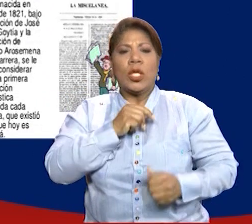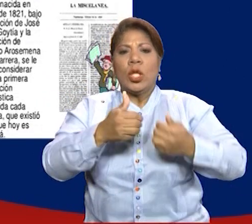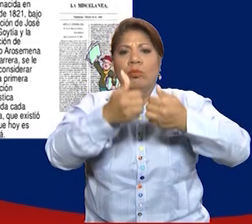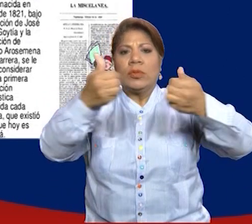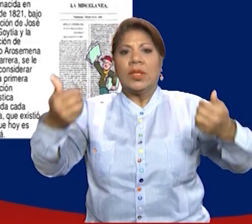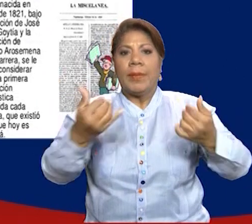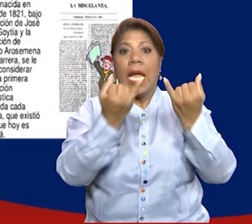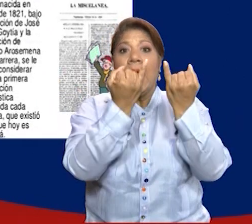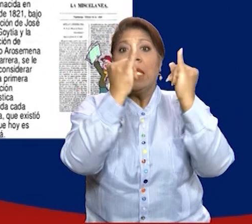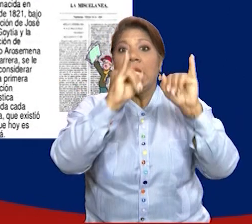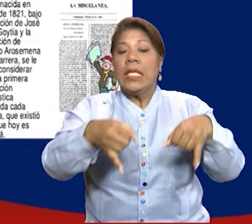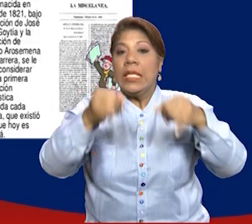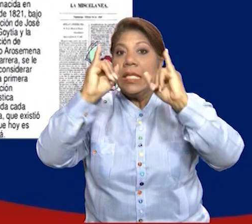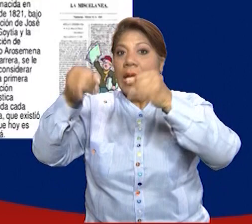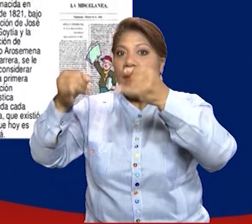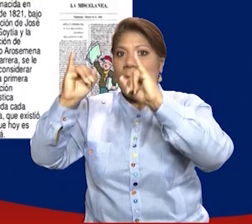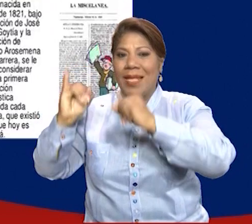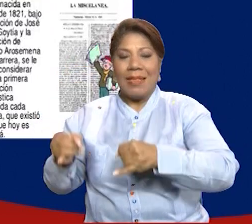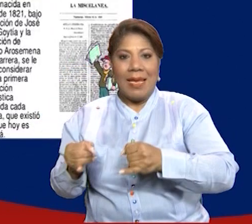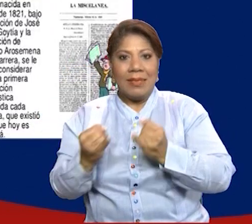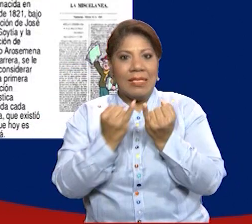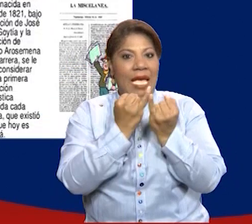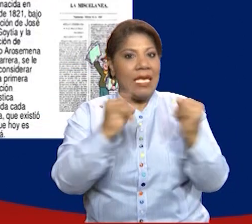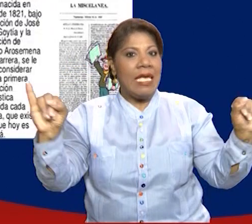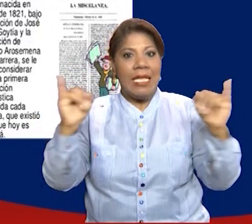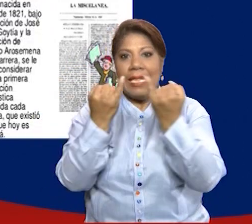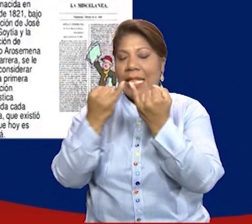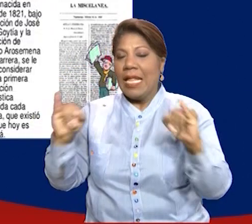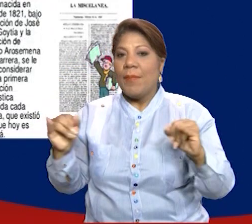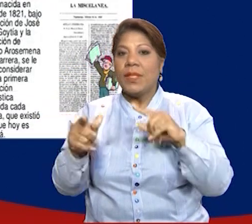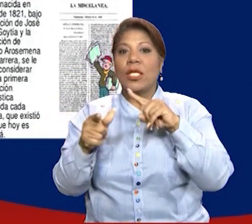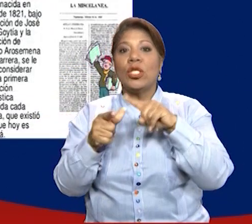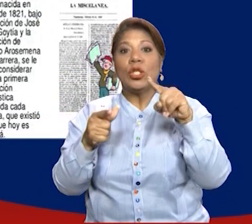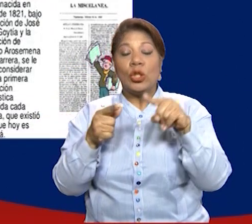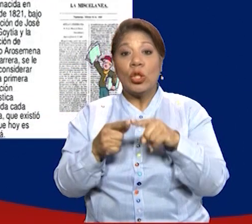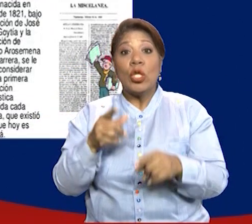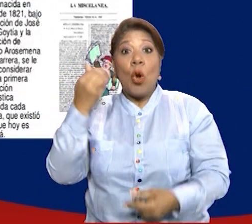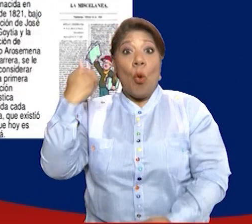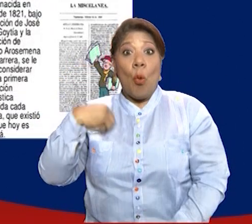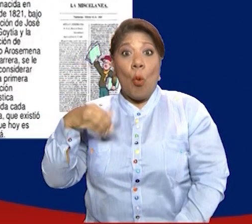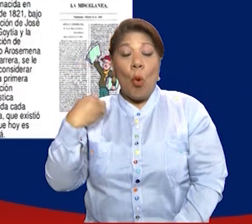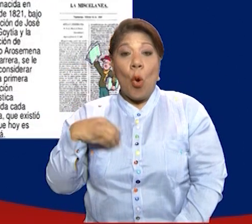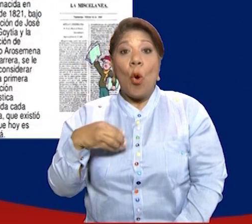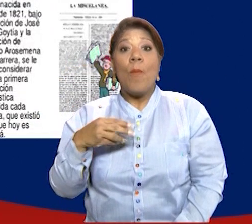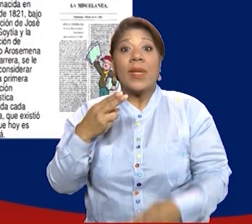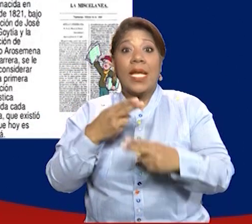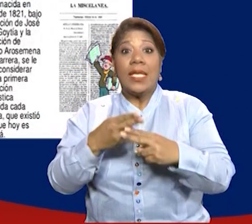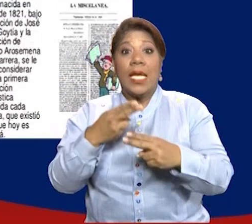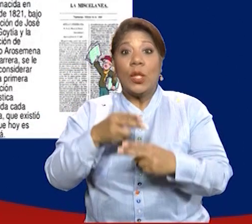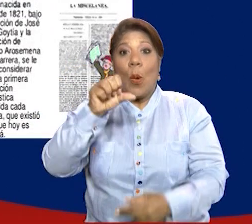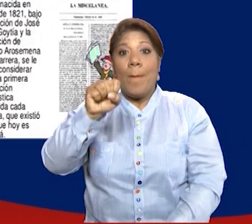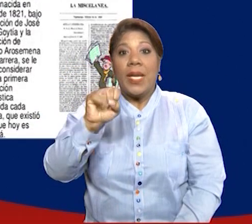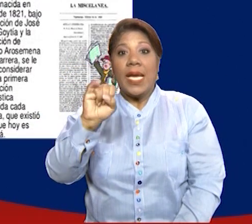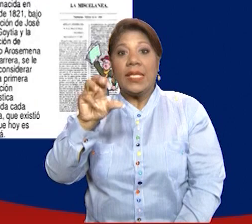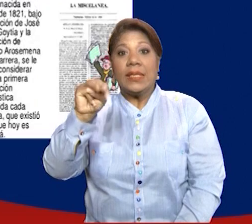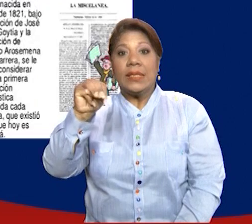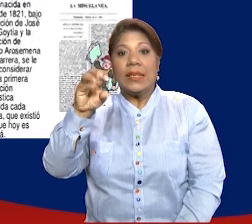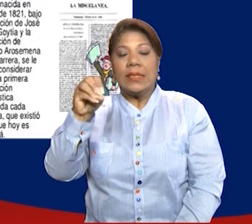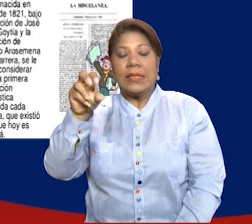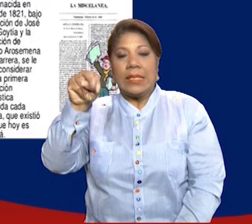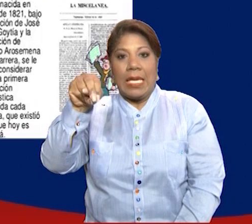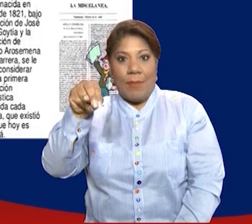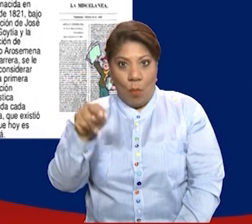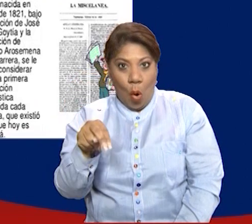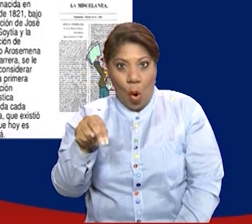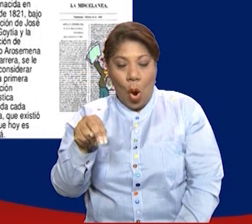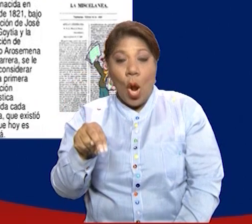como Francisco de Miranda y Simón Bolívar, el libertador. ¡Wow! ¡Qué interesante! Allí mencionabas Nueva